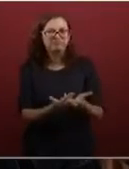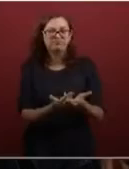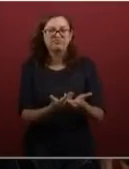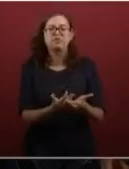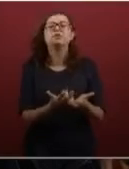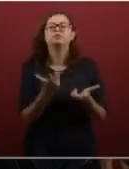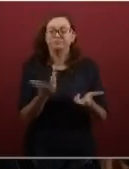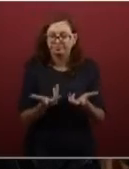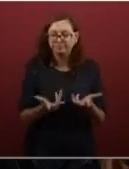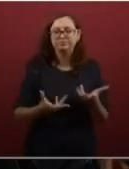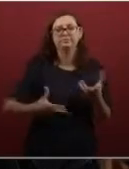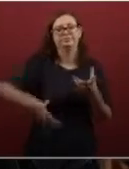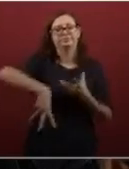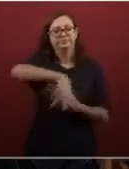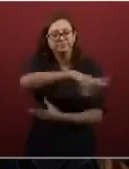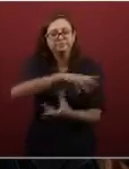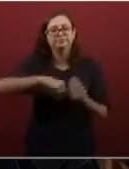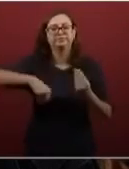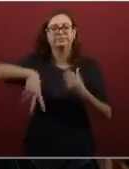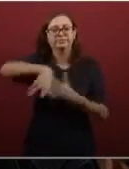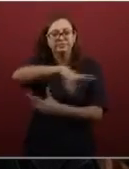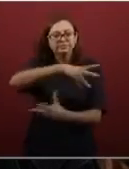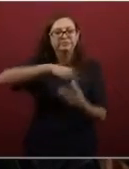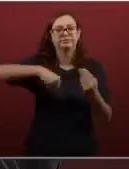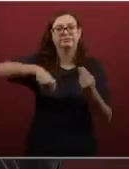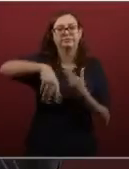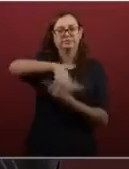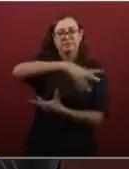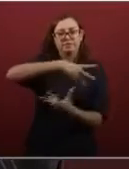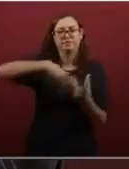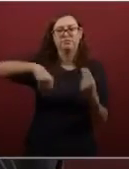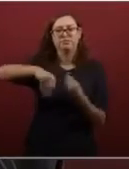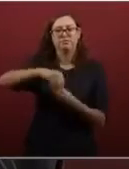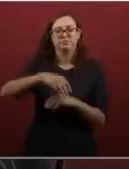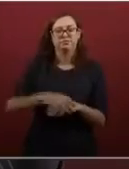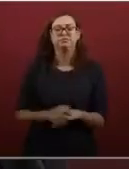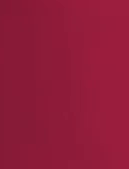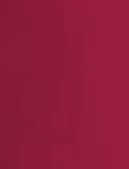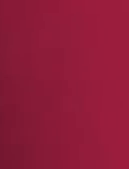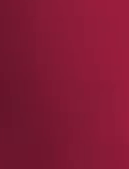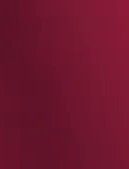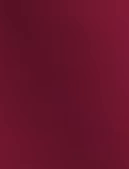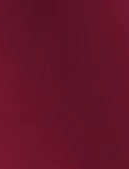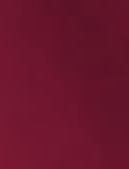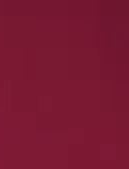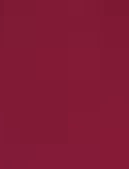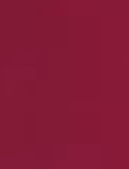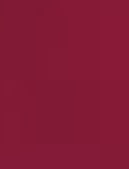nación y lo que se va a invertir en estos tres años